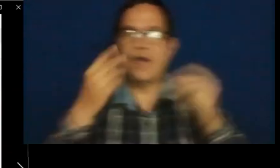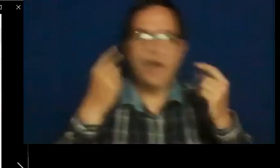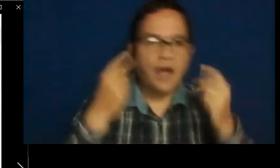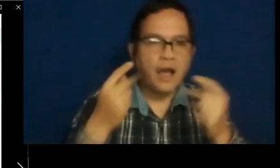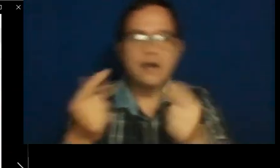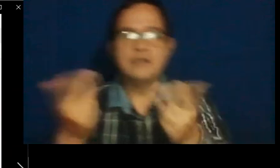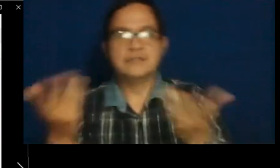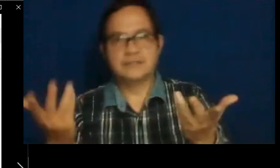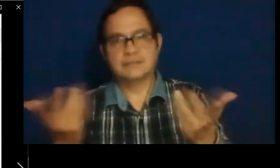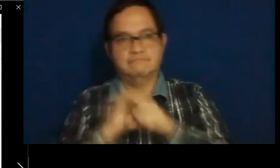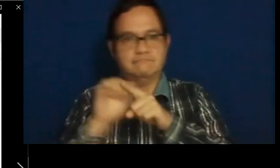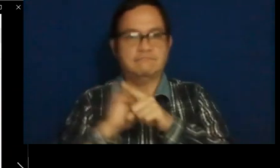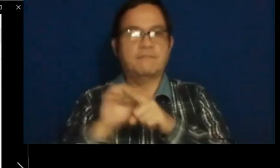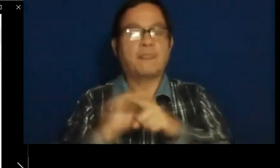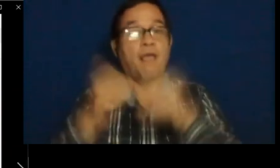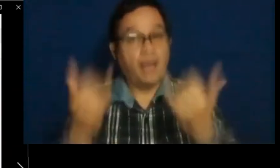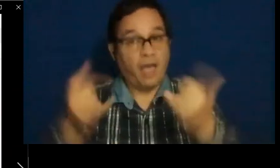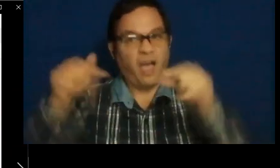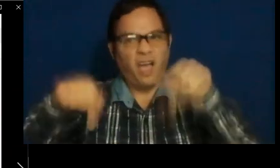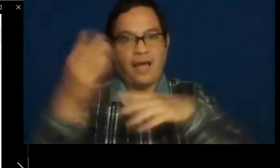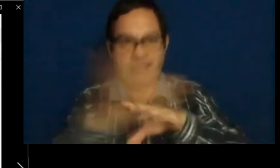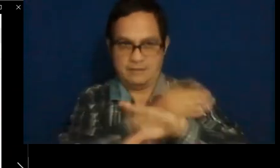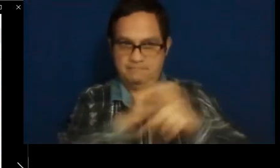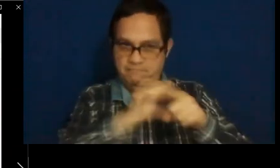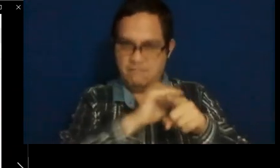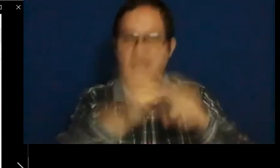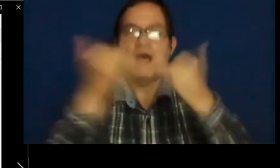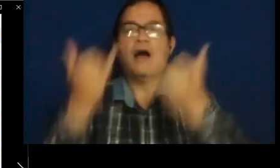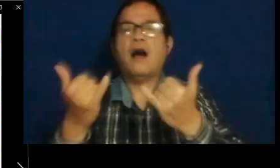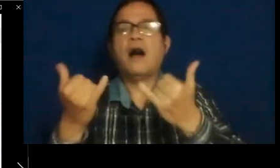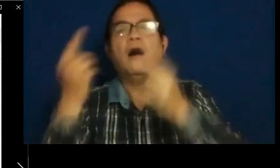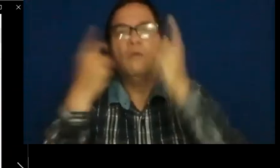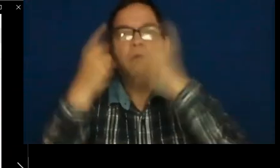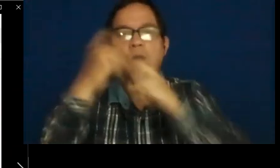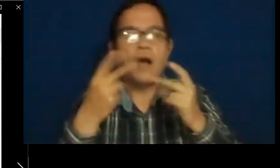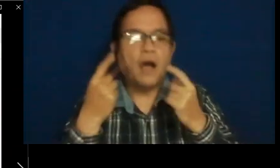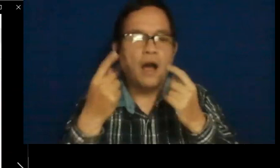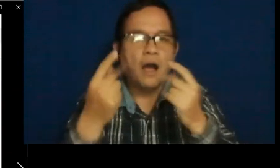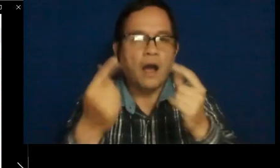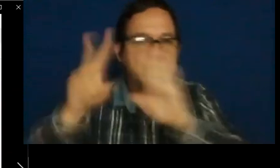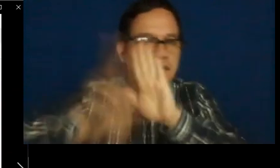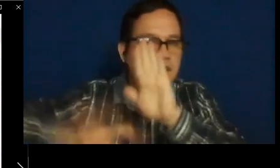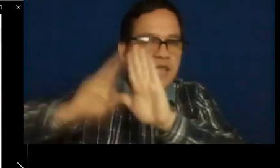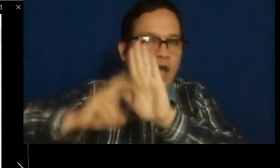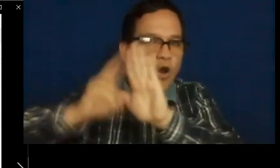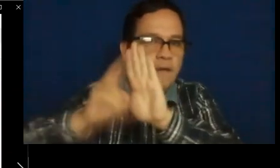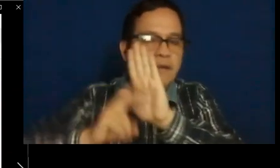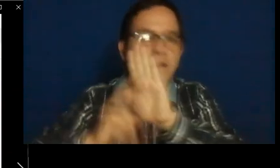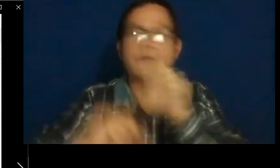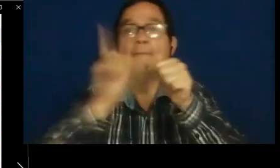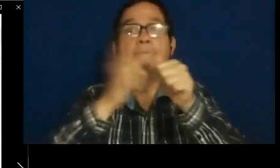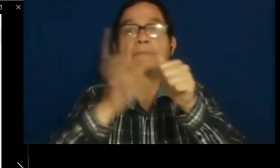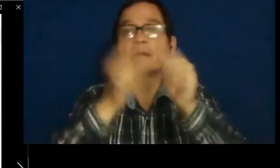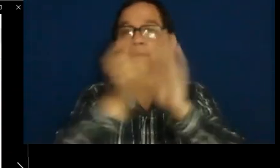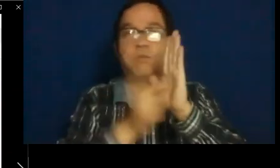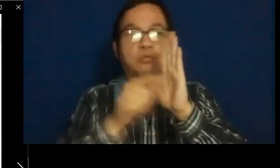manera práctica. Aquí lo que vamos a hacer es determinar la aceleración, pero de manera teórica. Entonces aquí en el primer punto, en